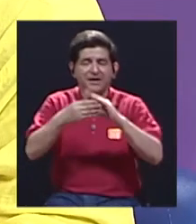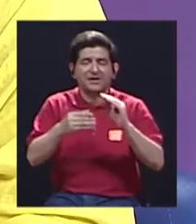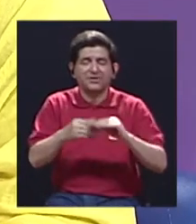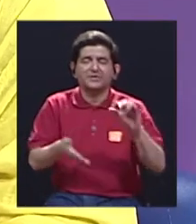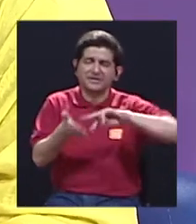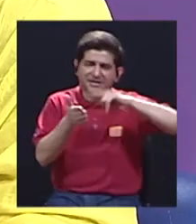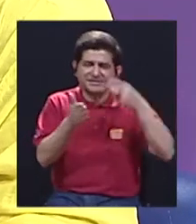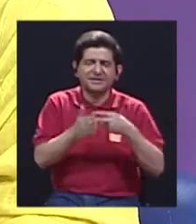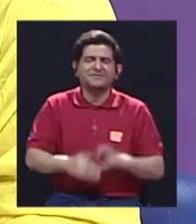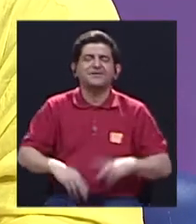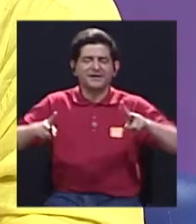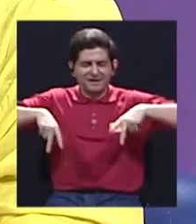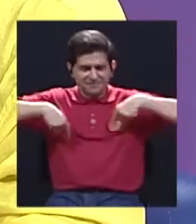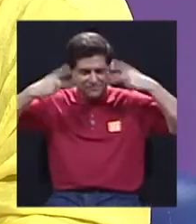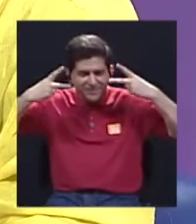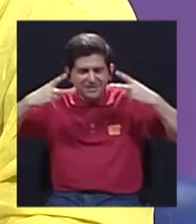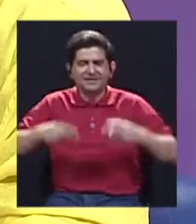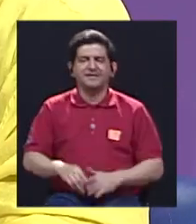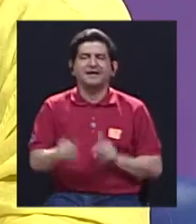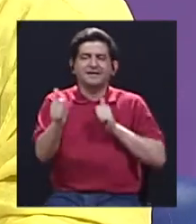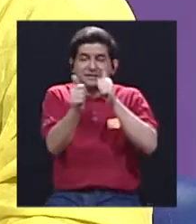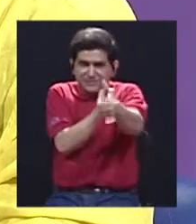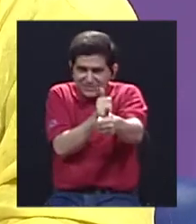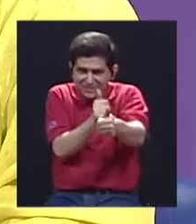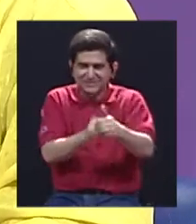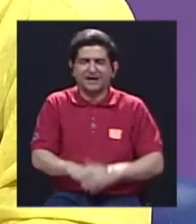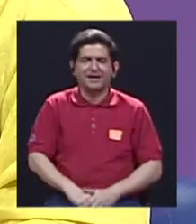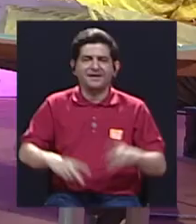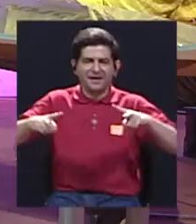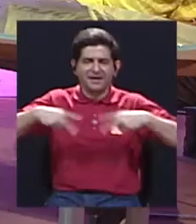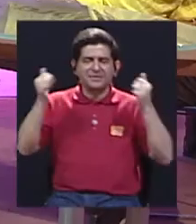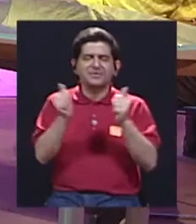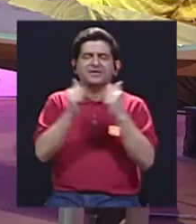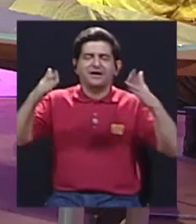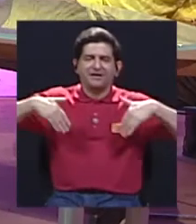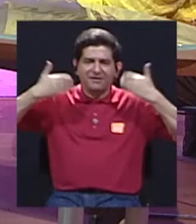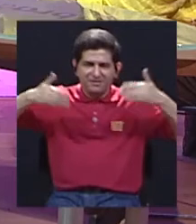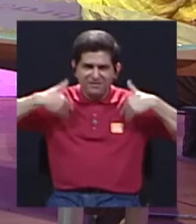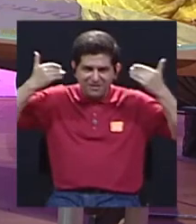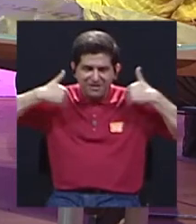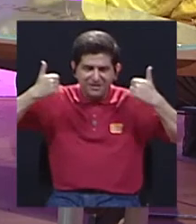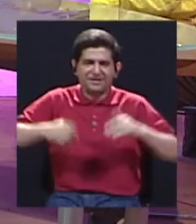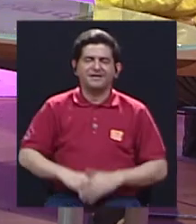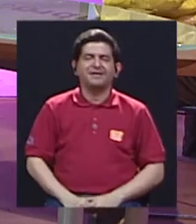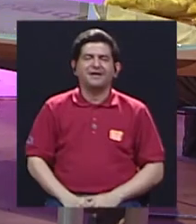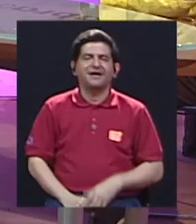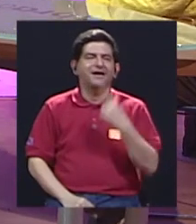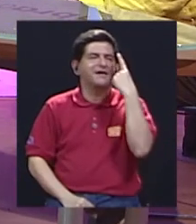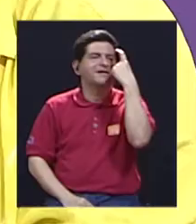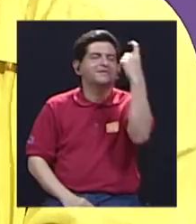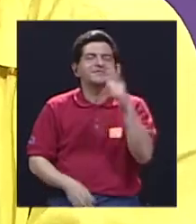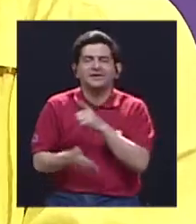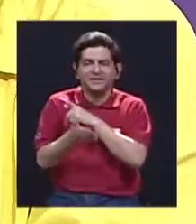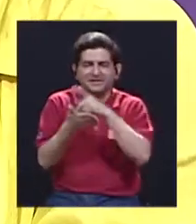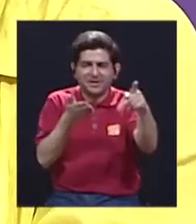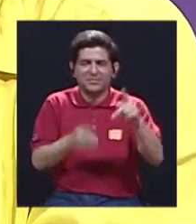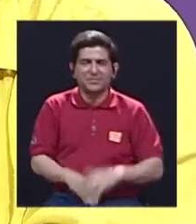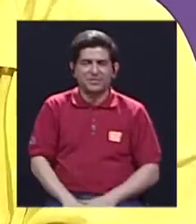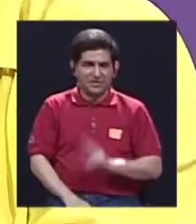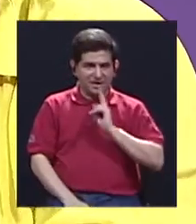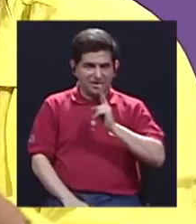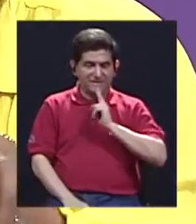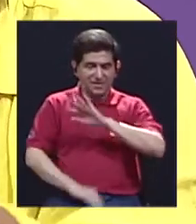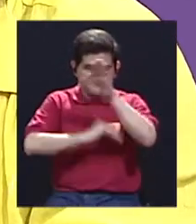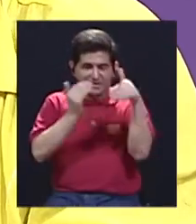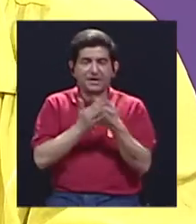es soñar es vivir es trascender es vivir con alegría es la fantasía pura y que de verdad